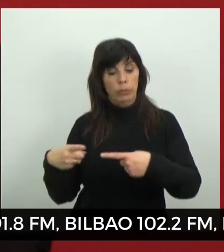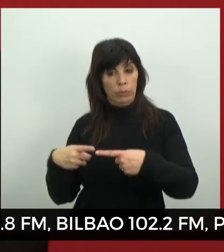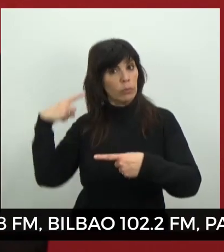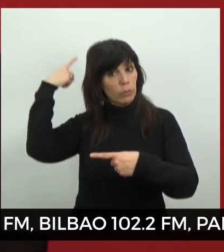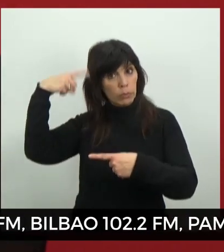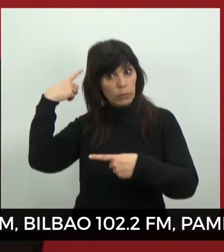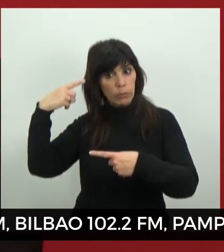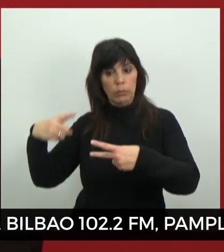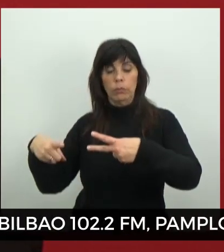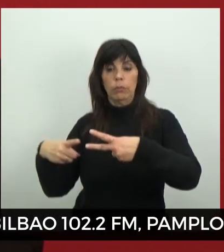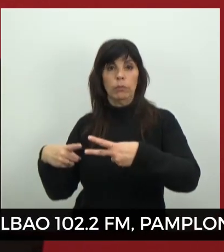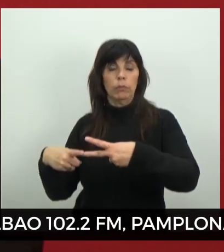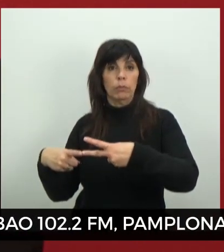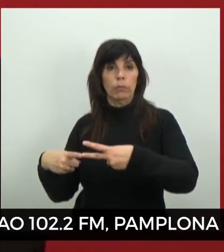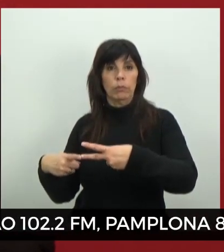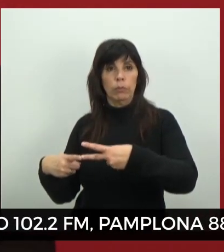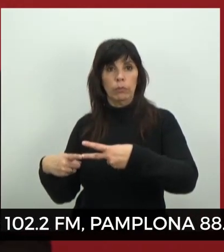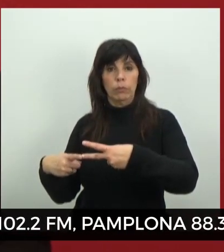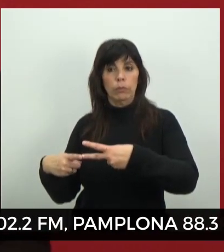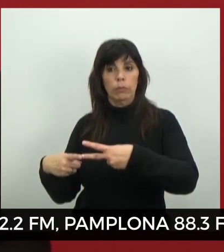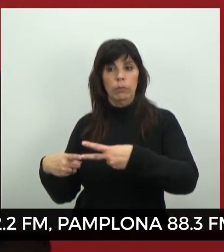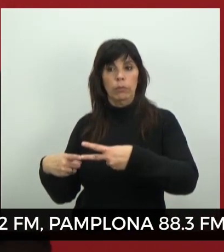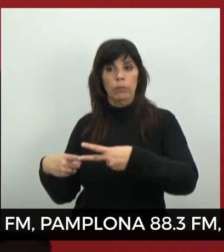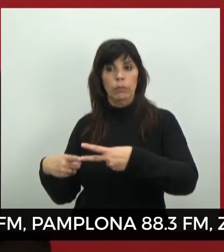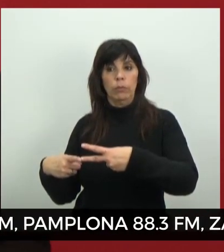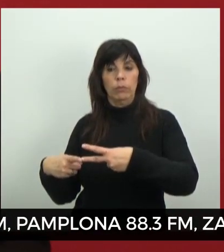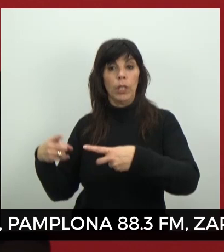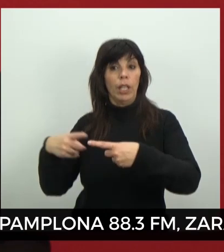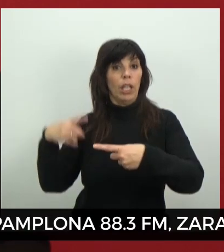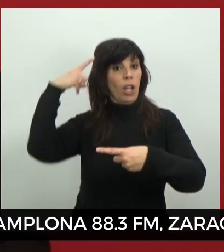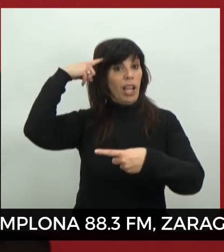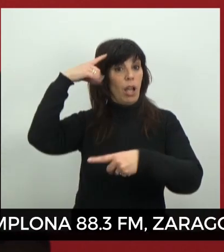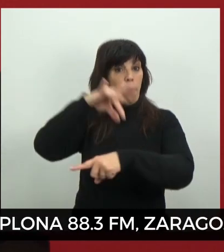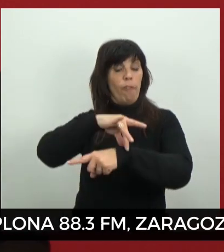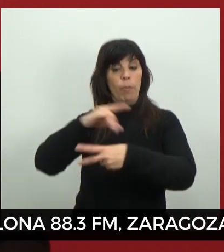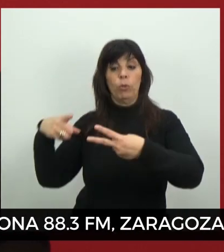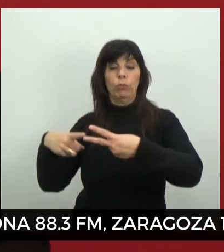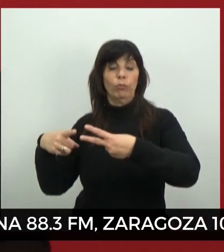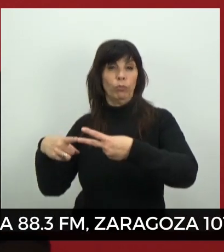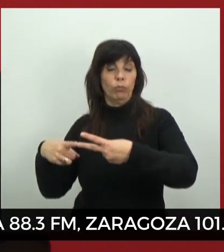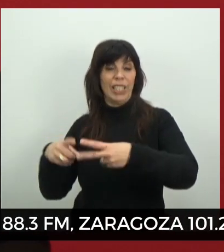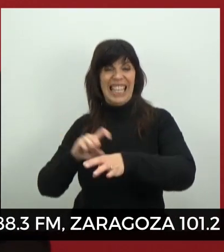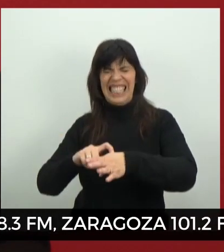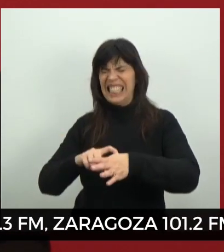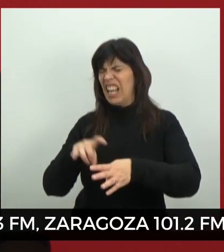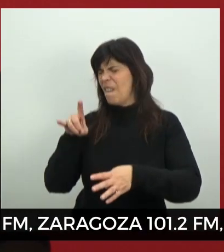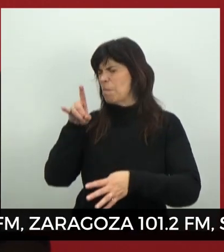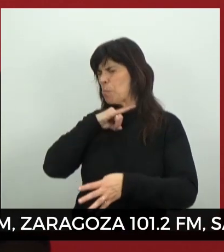y eran enfermos en su mente, eran podridos en su